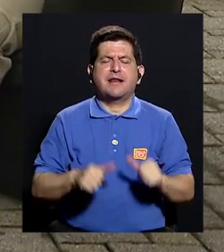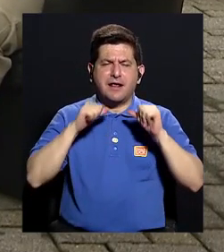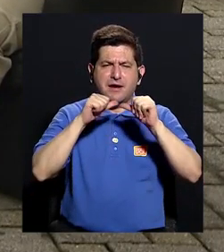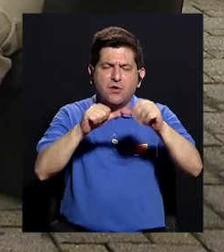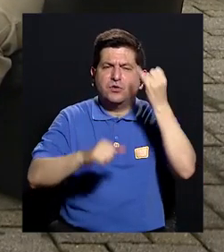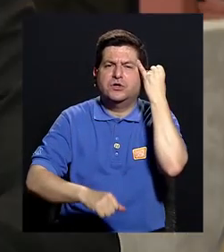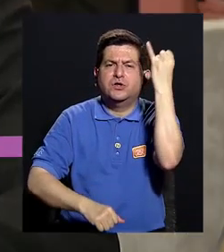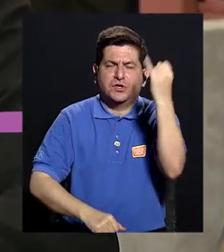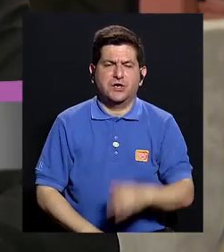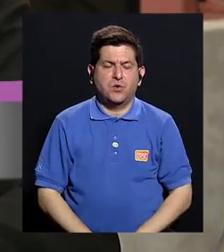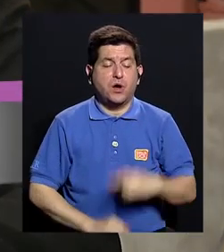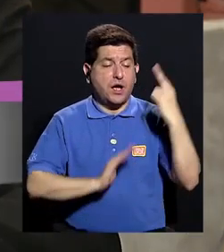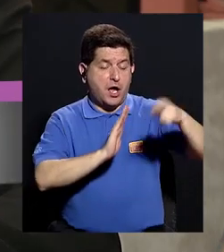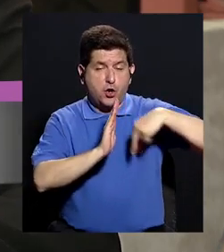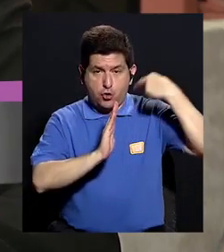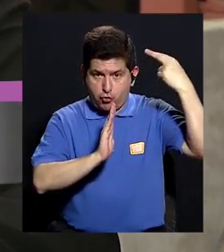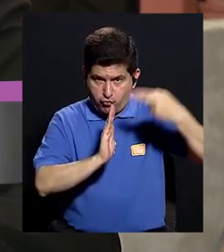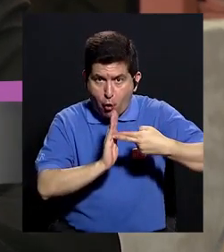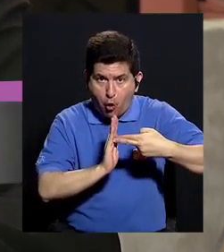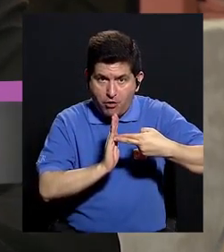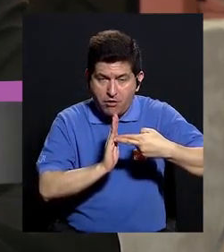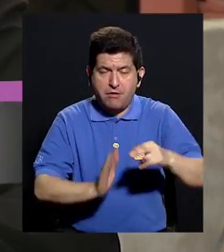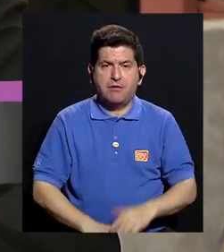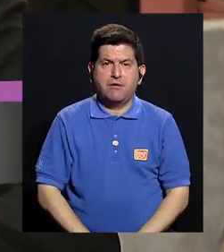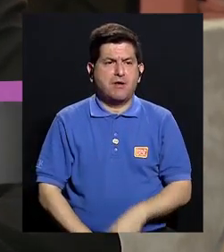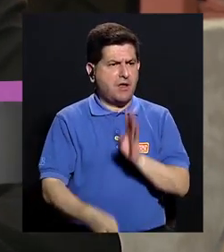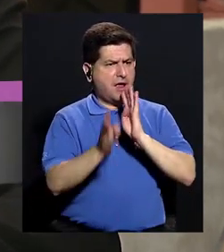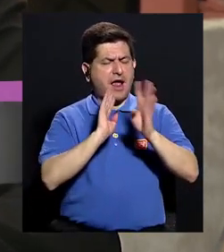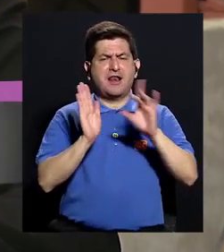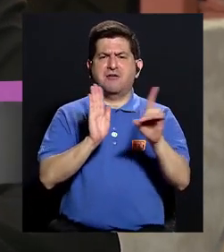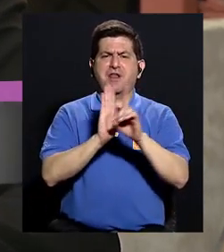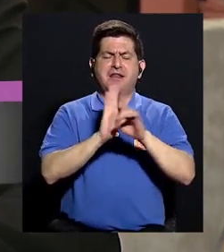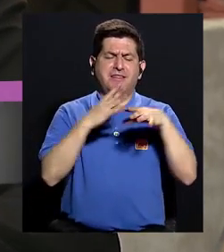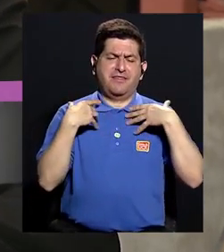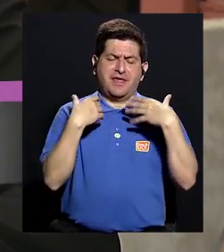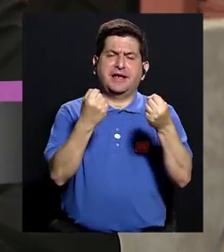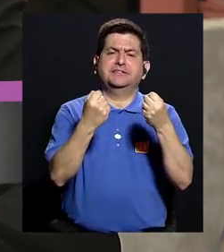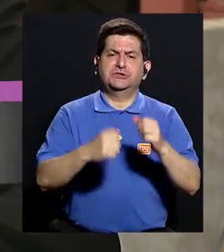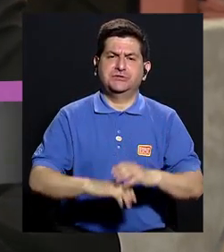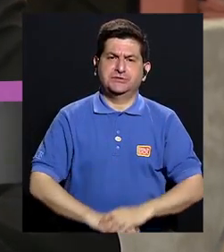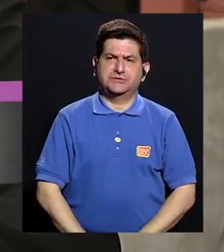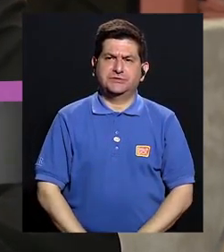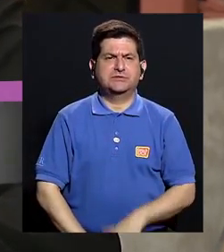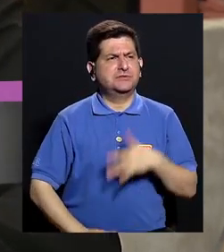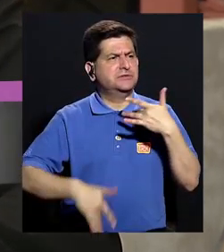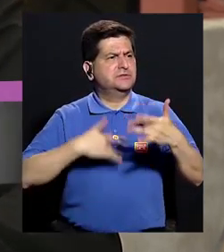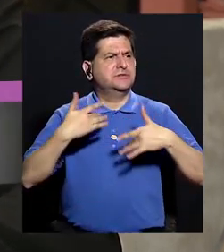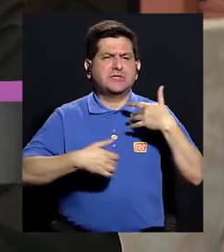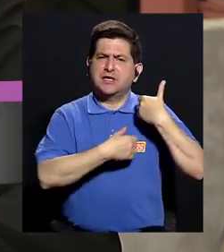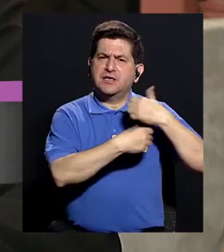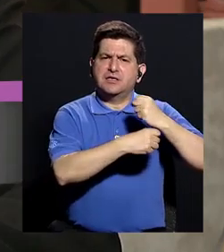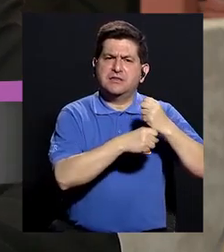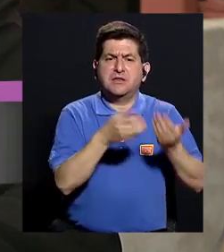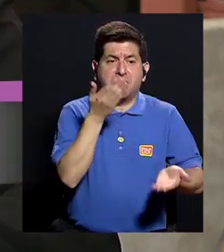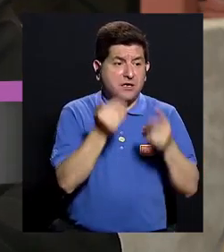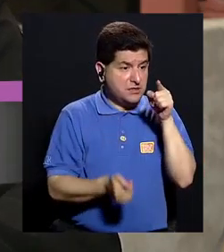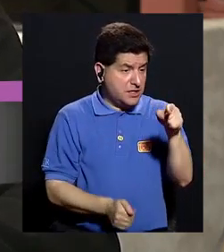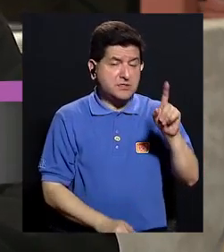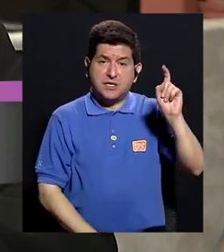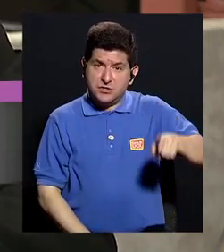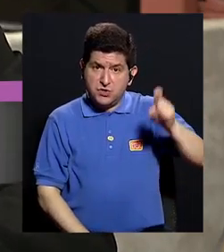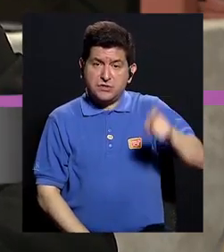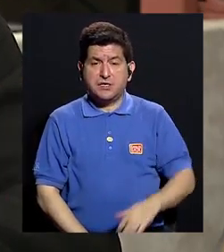el hilo sobre ese rol cuando hablamos de derechos en salud que sentimos que las municipalidades de pronto tienen